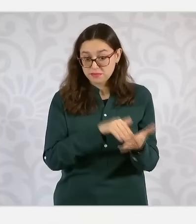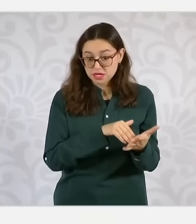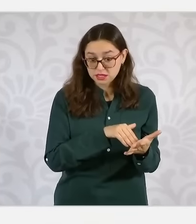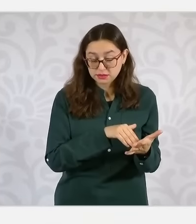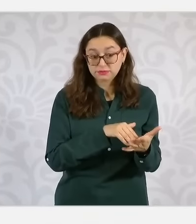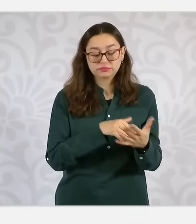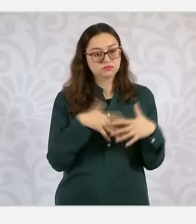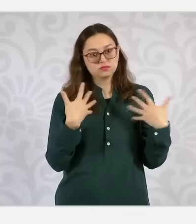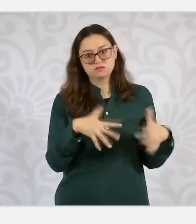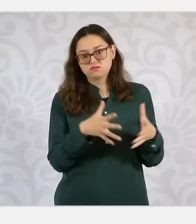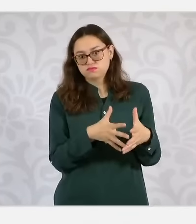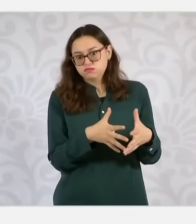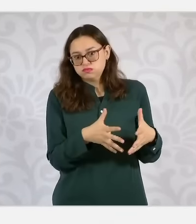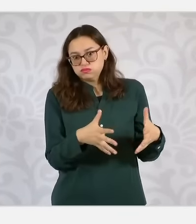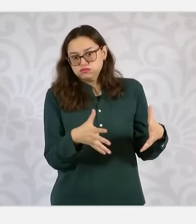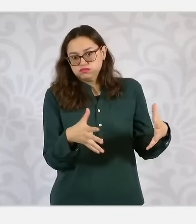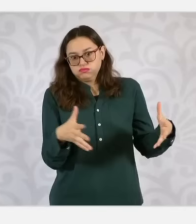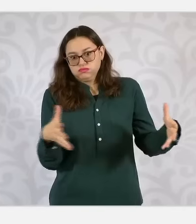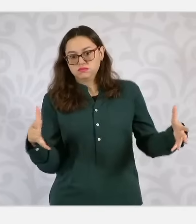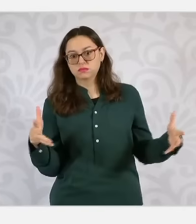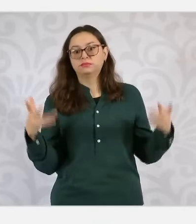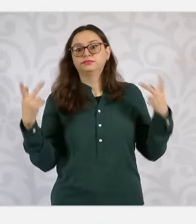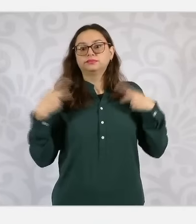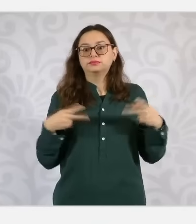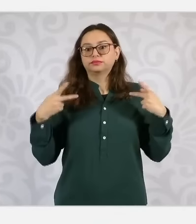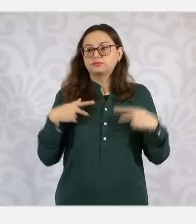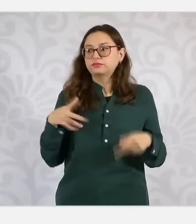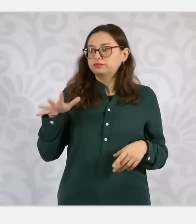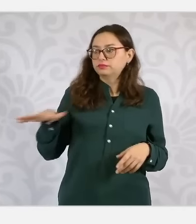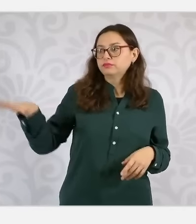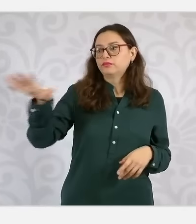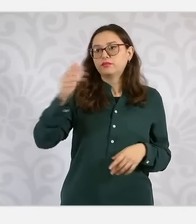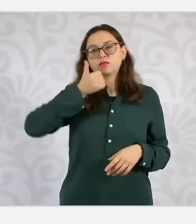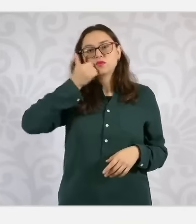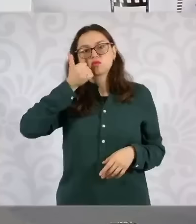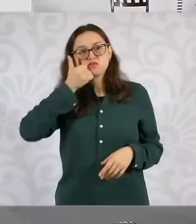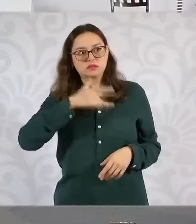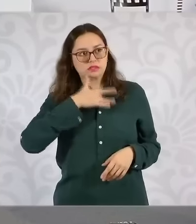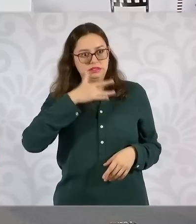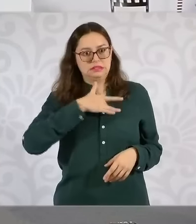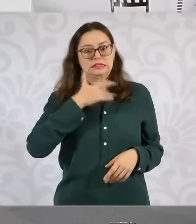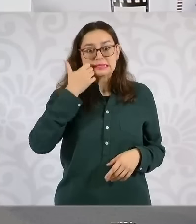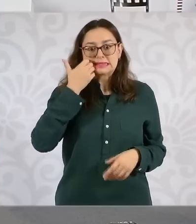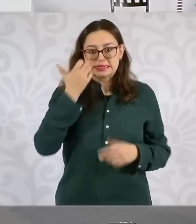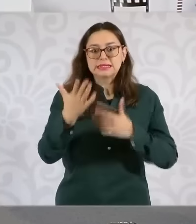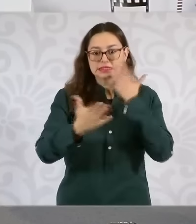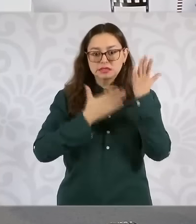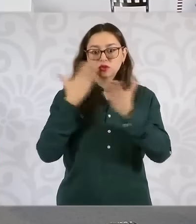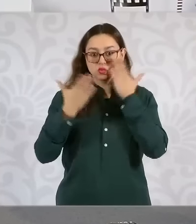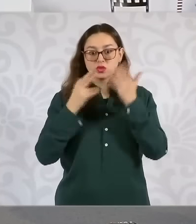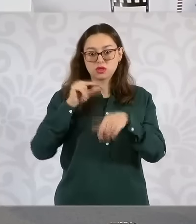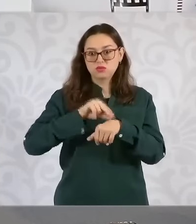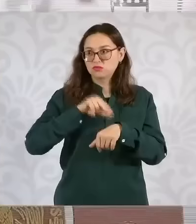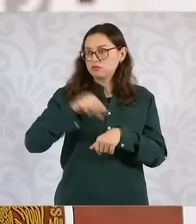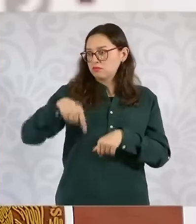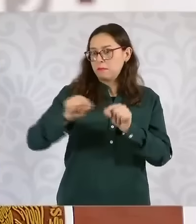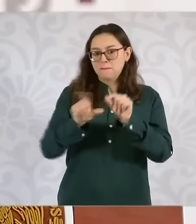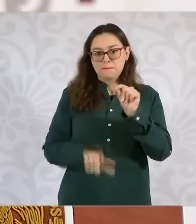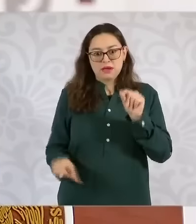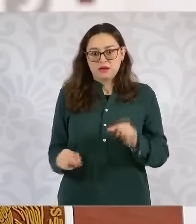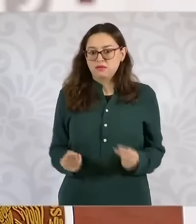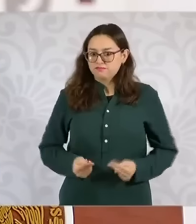crecido enormemente porque ha habido una gran sensibilidad de nuestros estudiantes de la necesidad de contar con muchísimos más médicos que